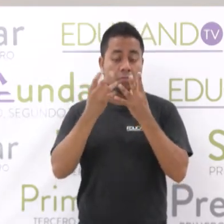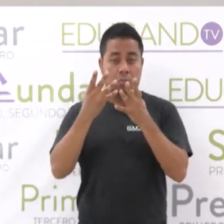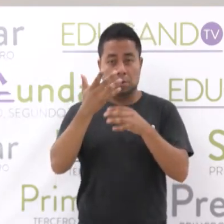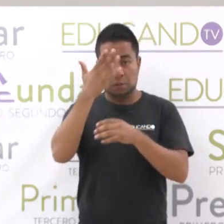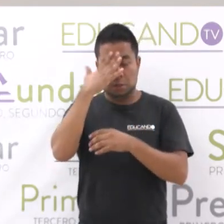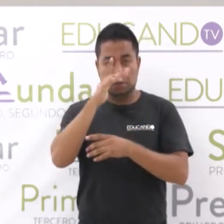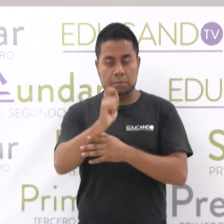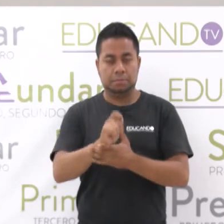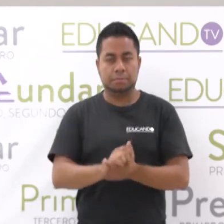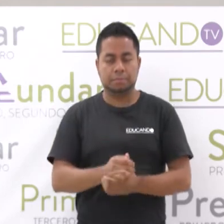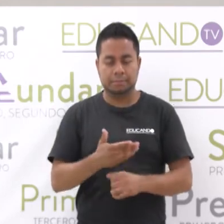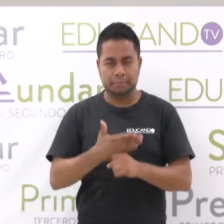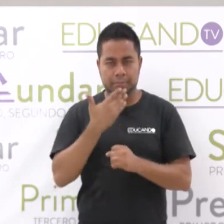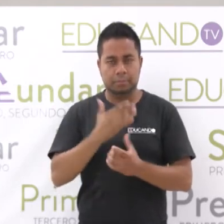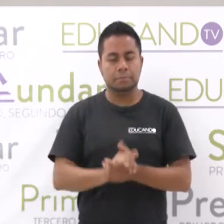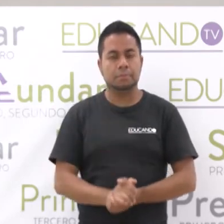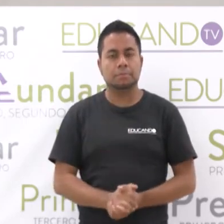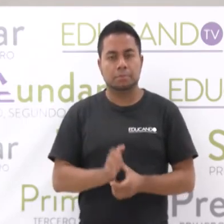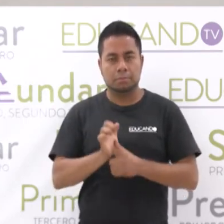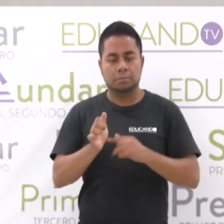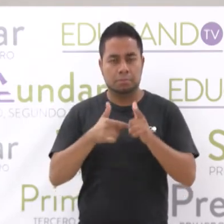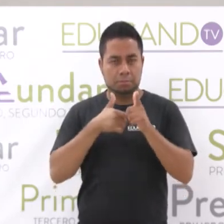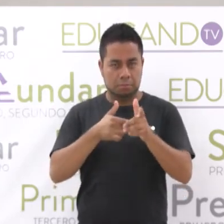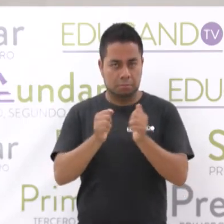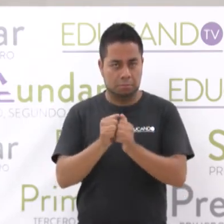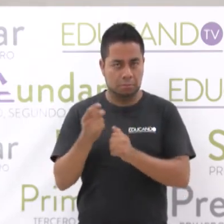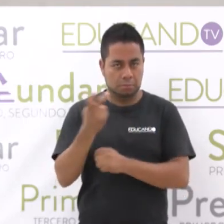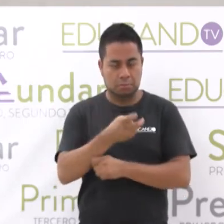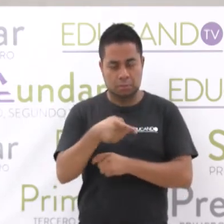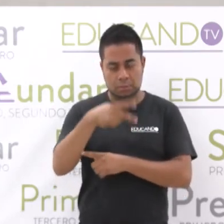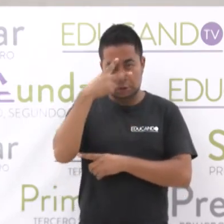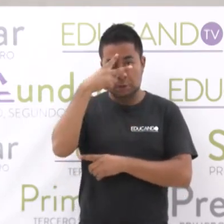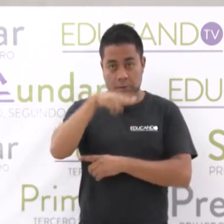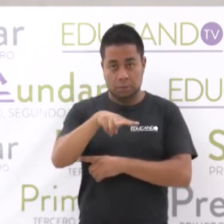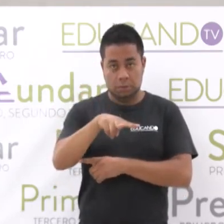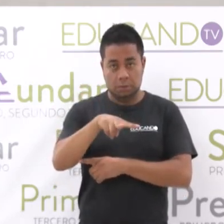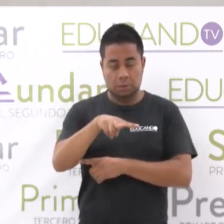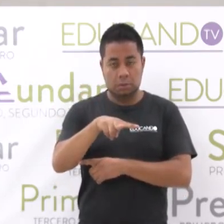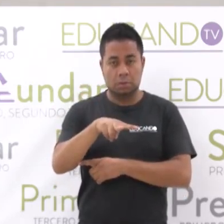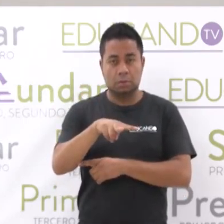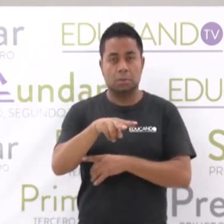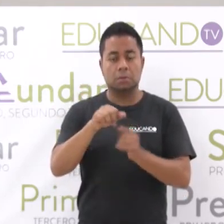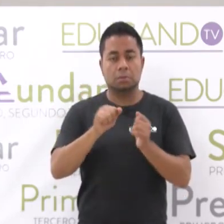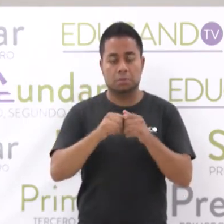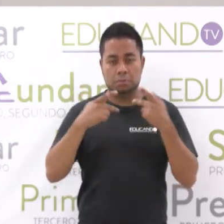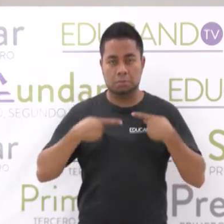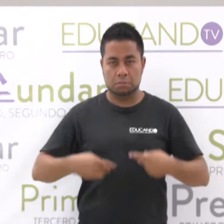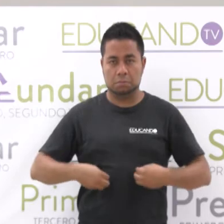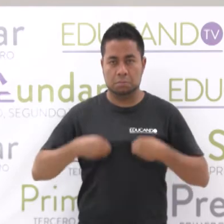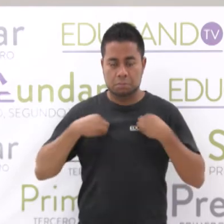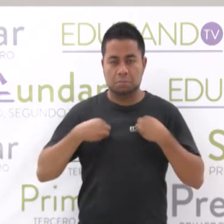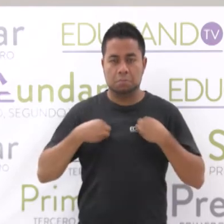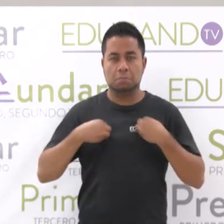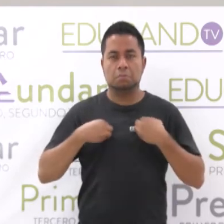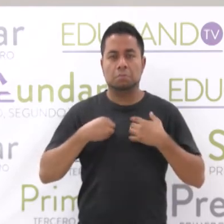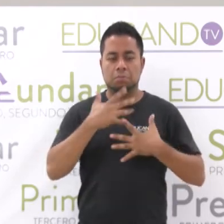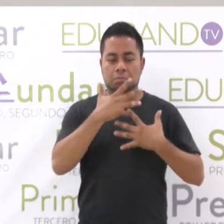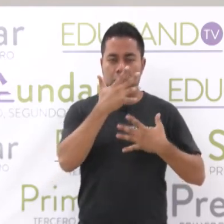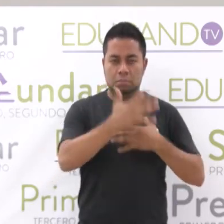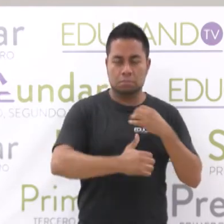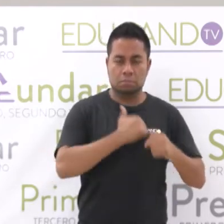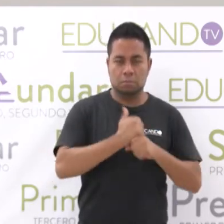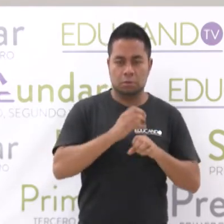conocerlo. Muy bien, entonces seguimos con esto. En México, los habitantes de 15 años y